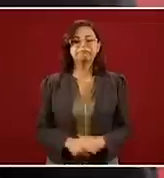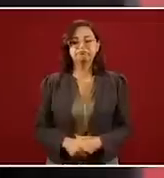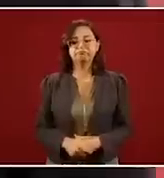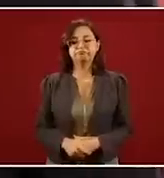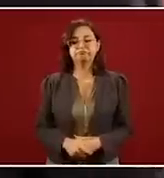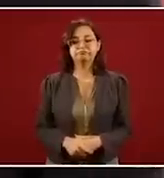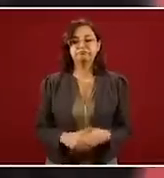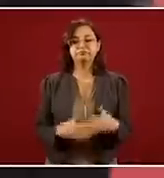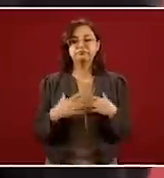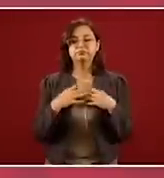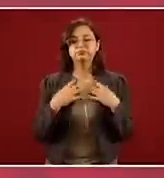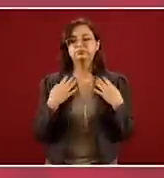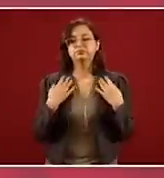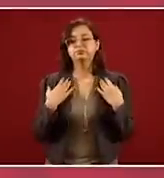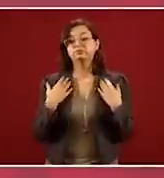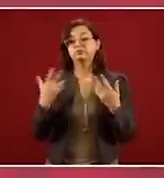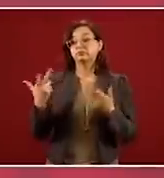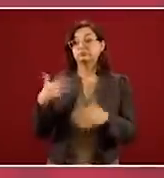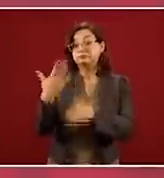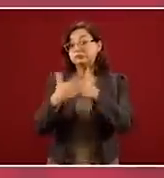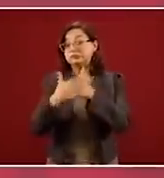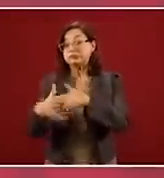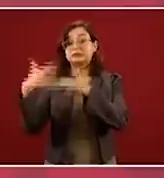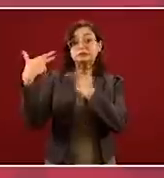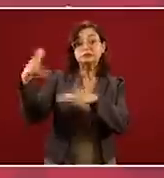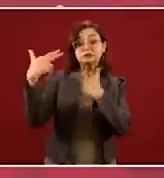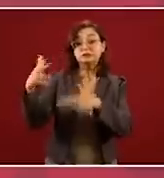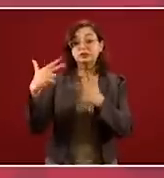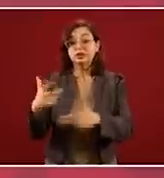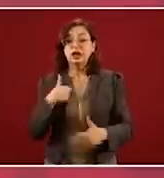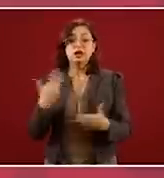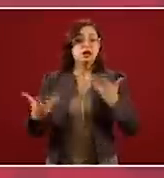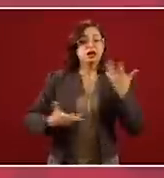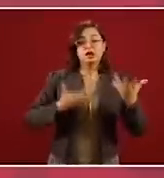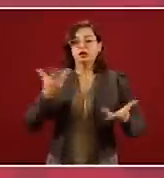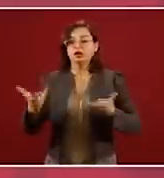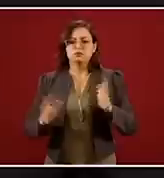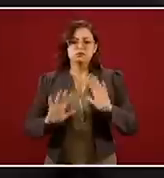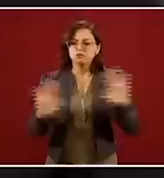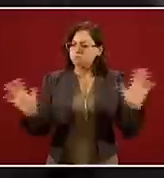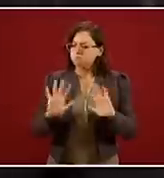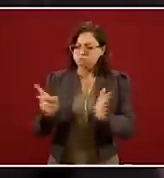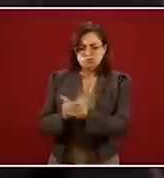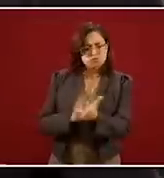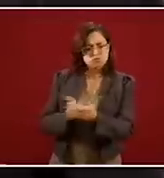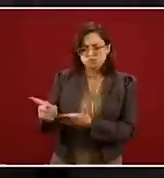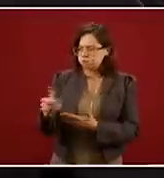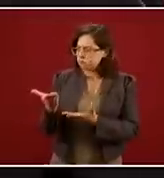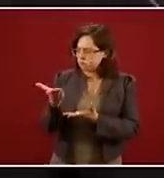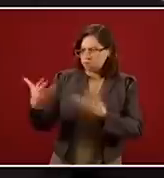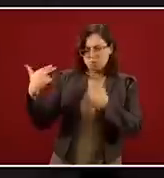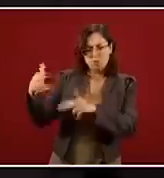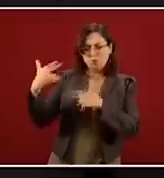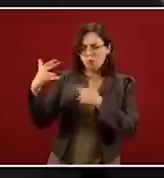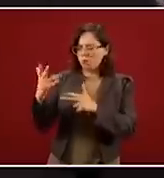Pero tampoco, oiga, que va a haber una huelga y ¿qué hago? Si es un derecho, pues imagínense lo